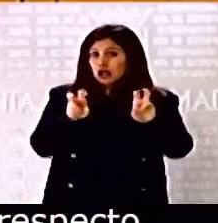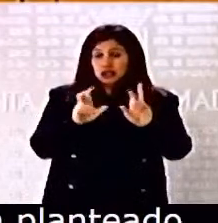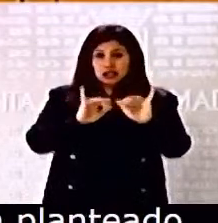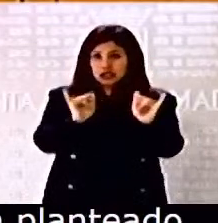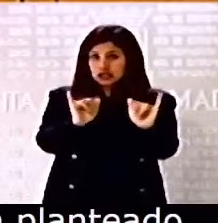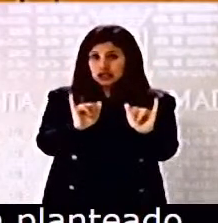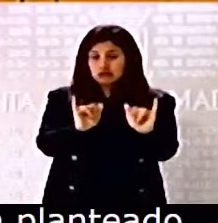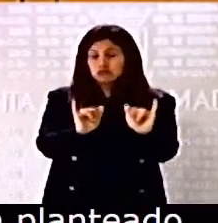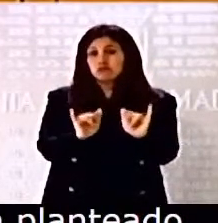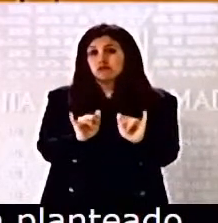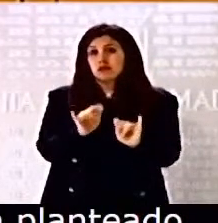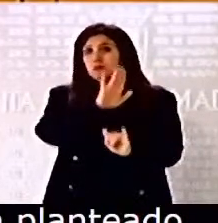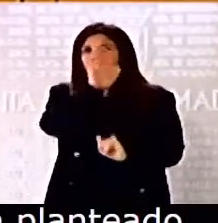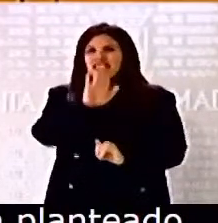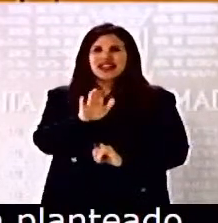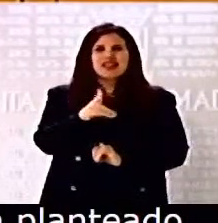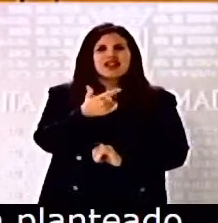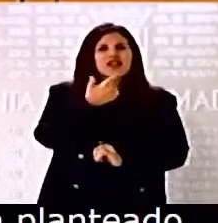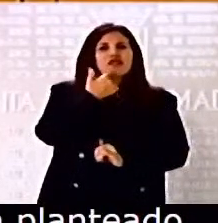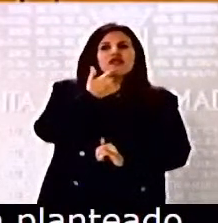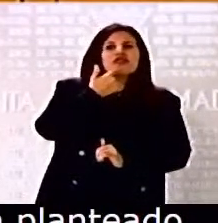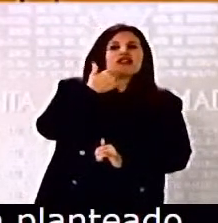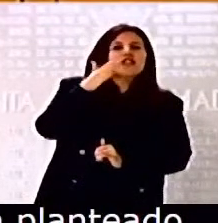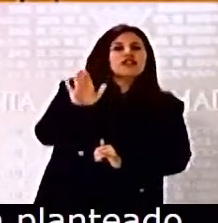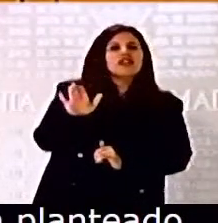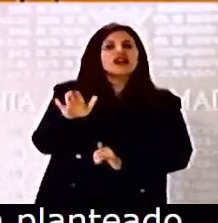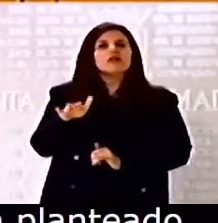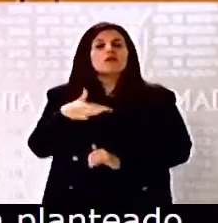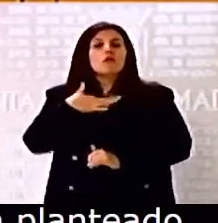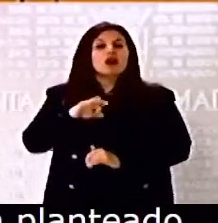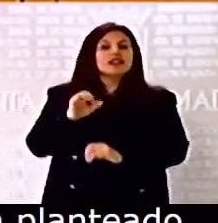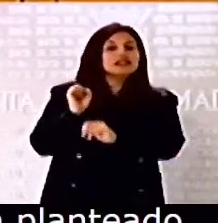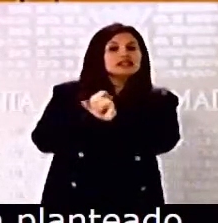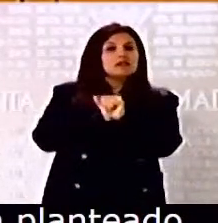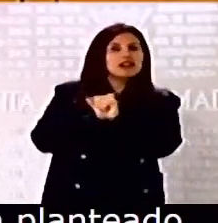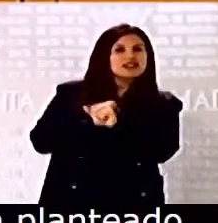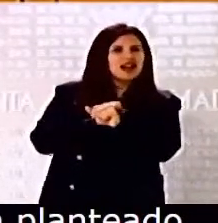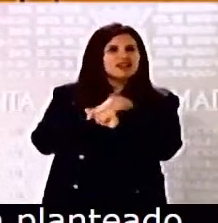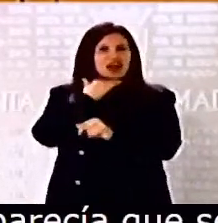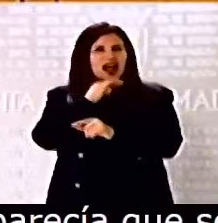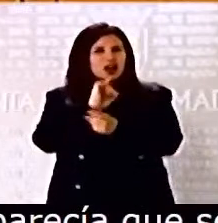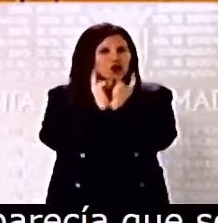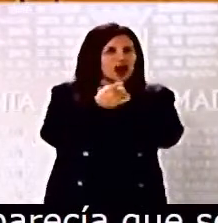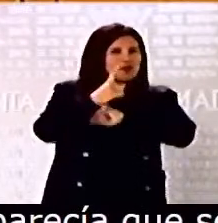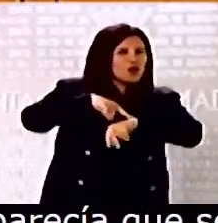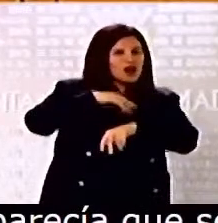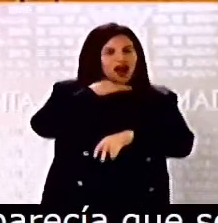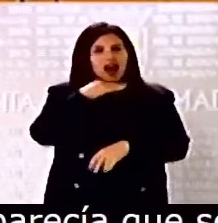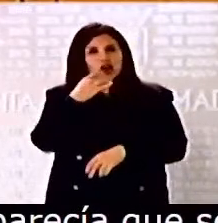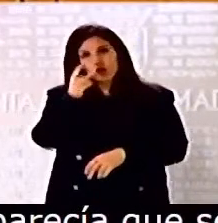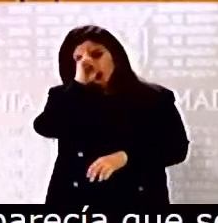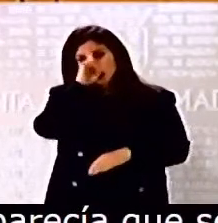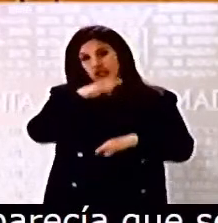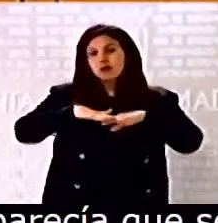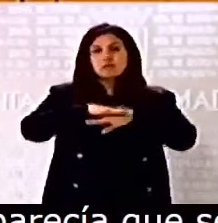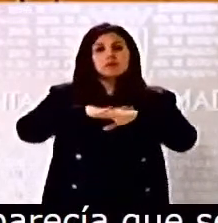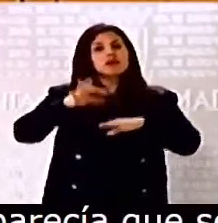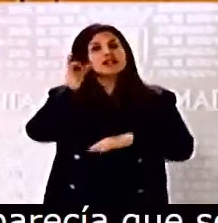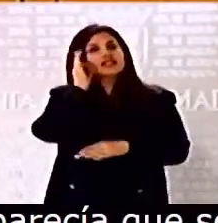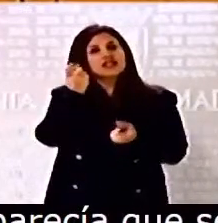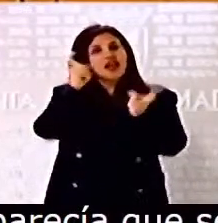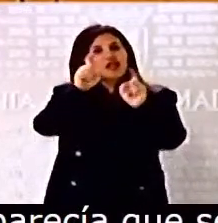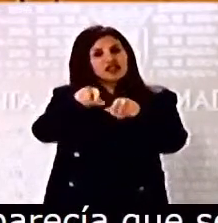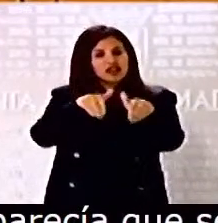que se escuchaba algo sobre posibles cambios de cara a Semana Santa. No sé si la ministra les emplaza a una nueva cita para